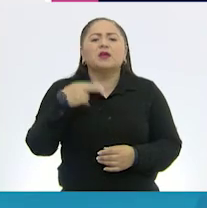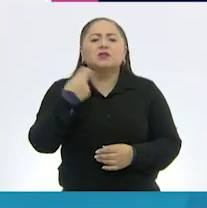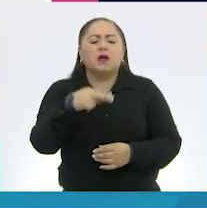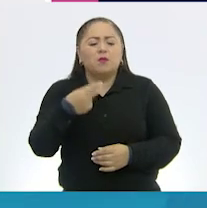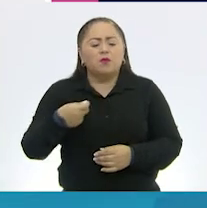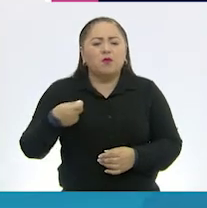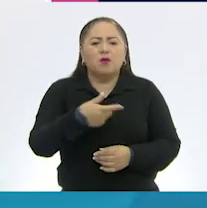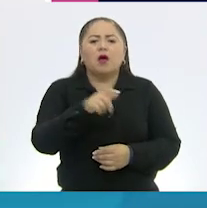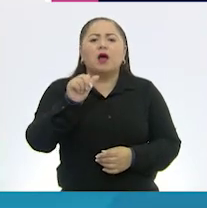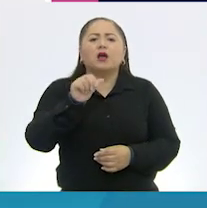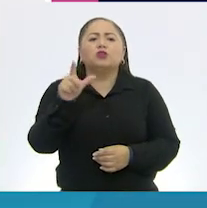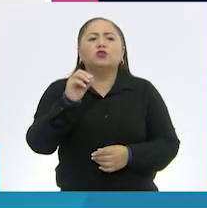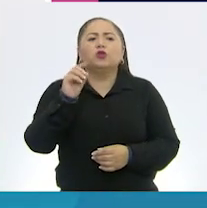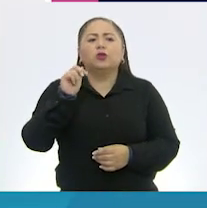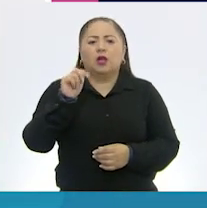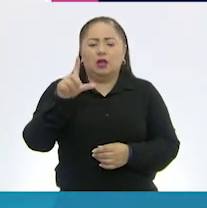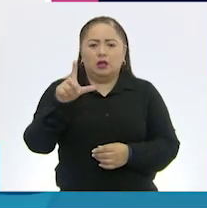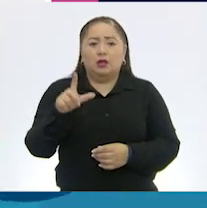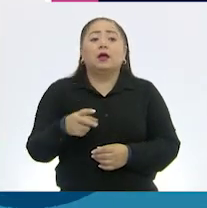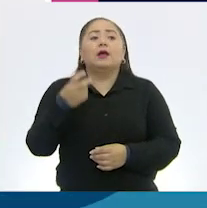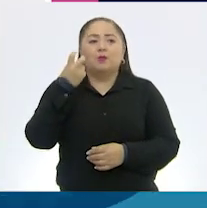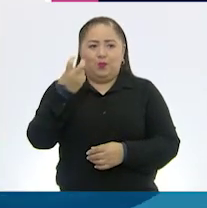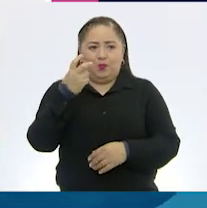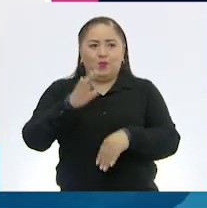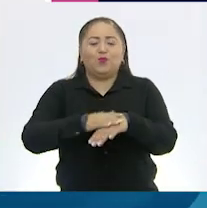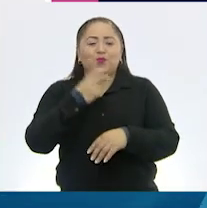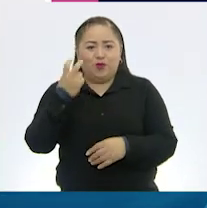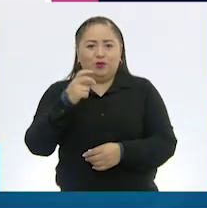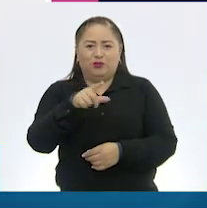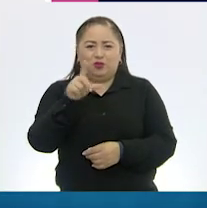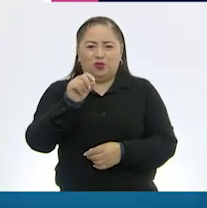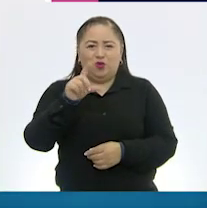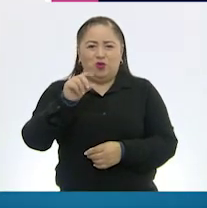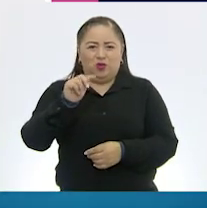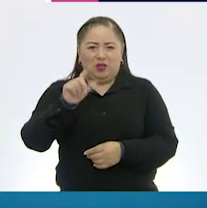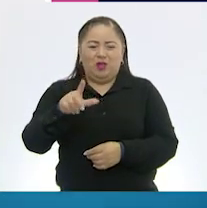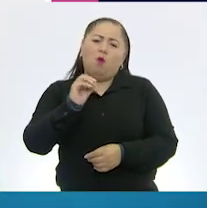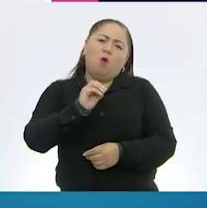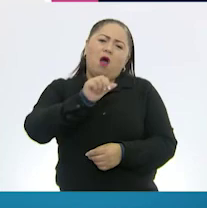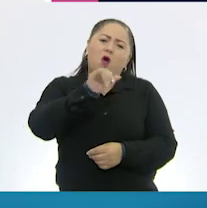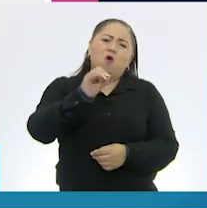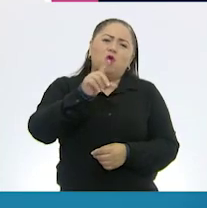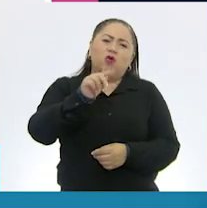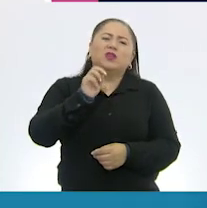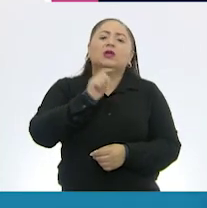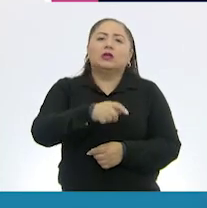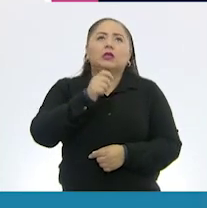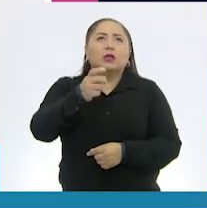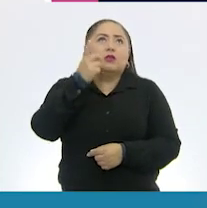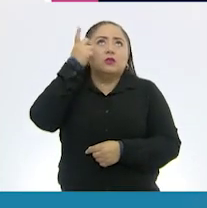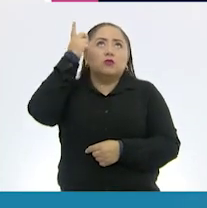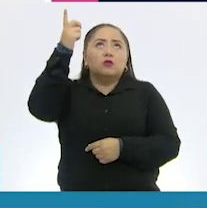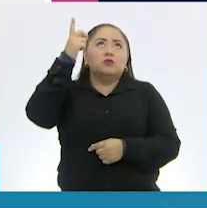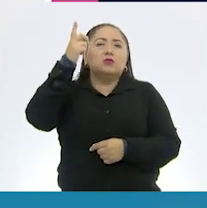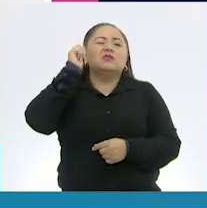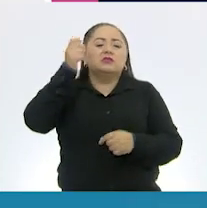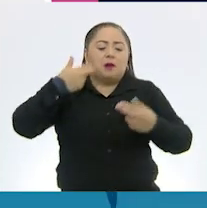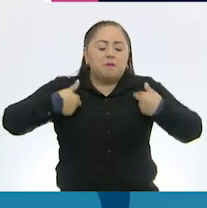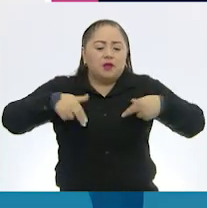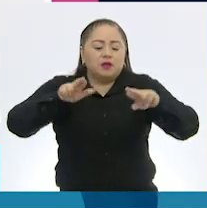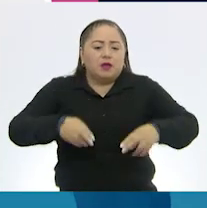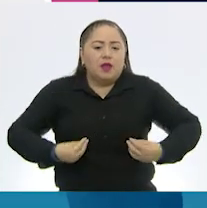llamó Axolotl. Es por eso que Xolotl o el ajolote es el dios que representa la vida y